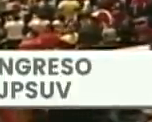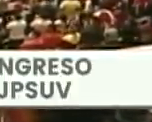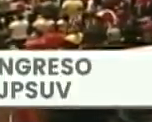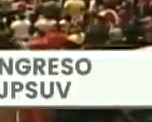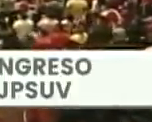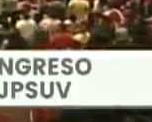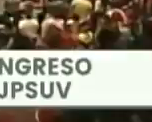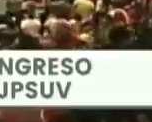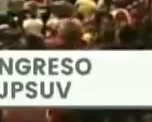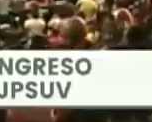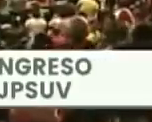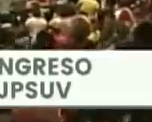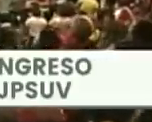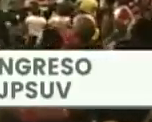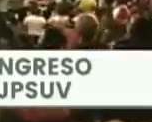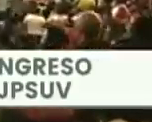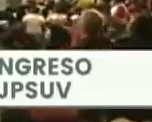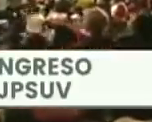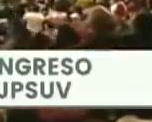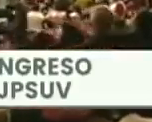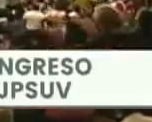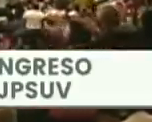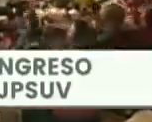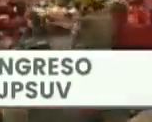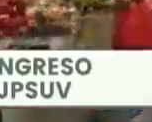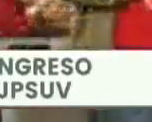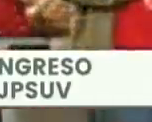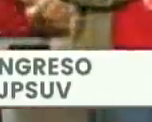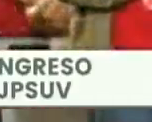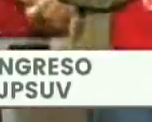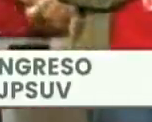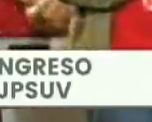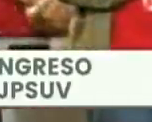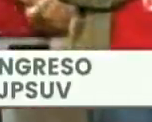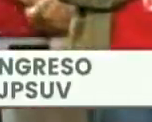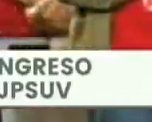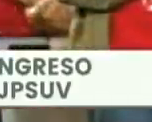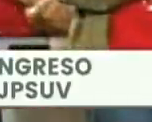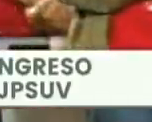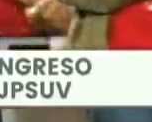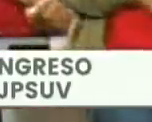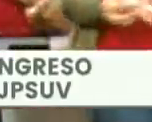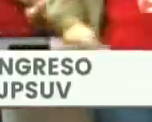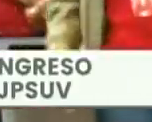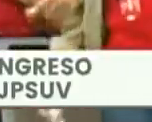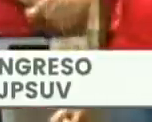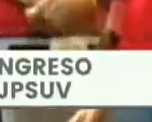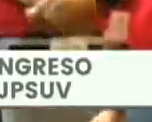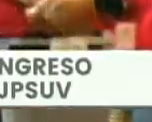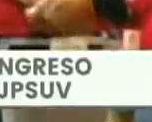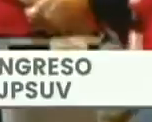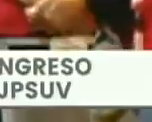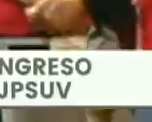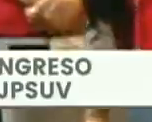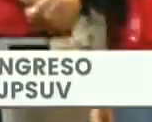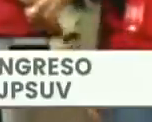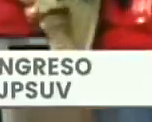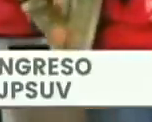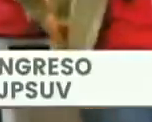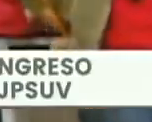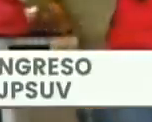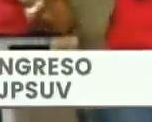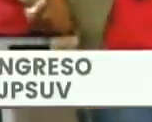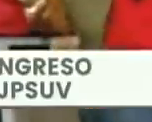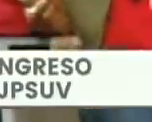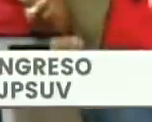Vamos ahora, hermanos, hermanos, camaradas, a entonar las gloriosas notas del himno de